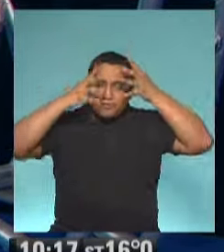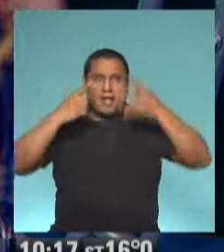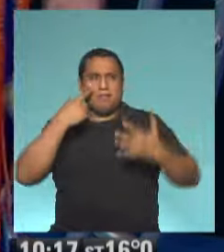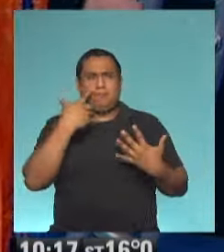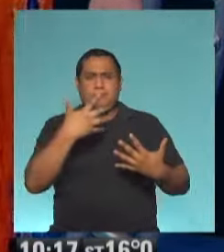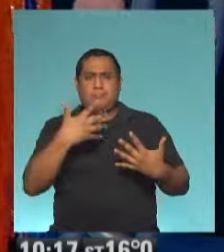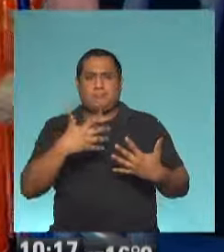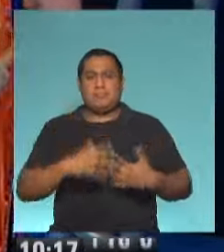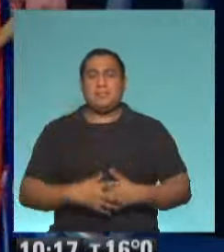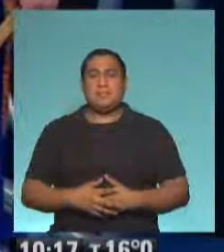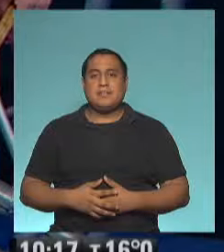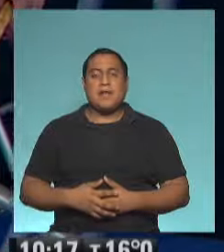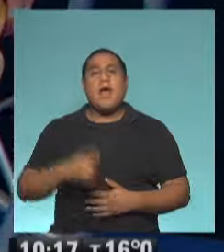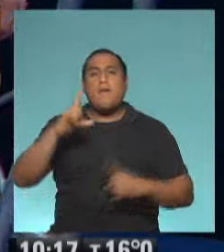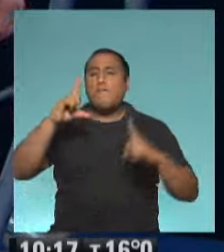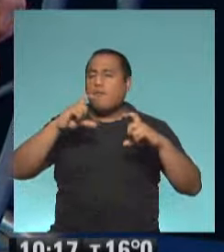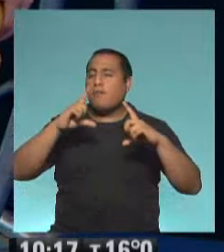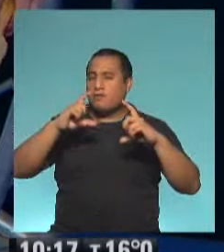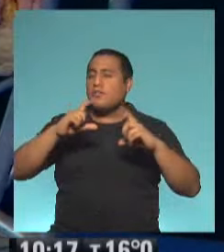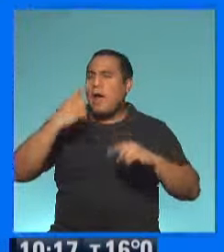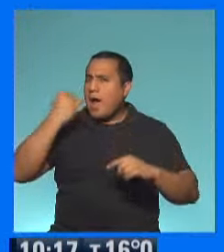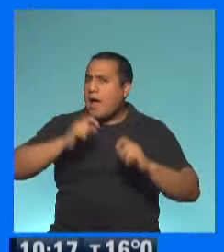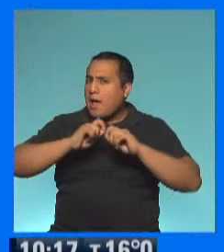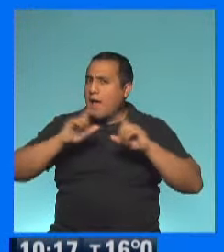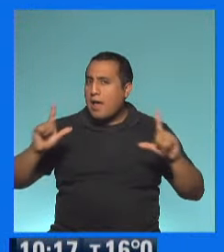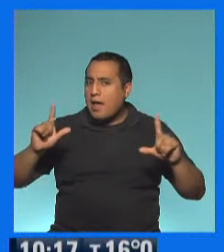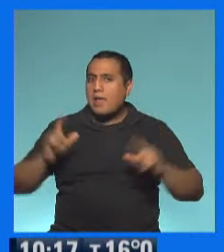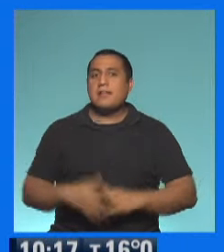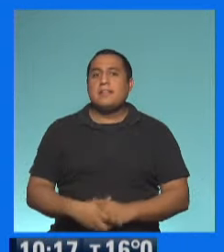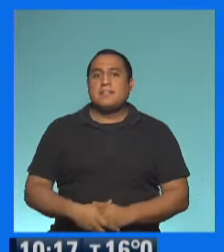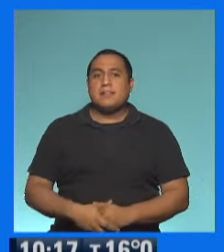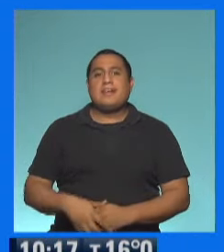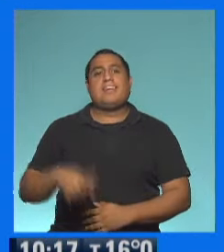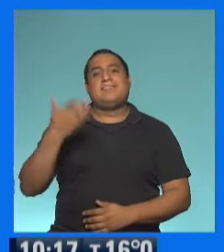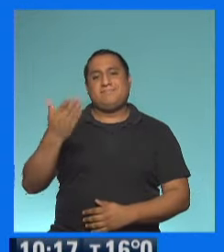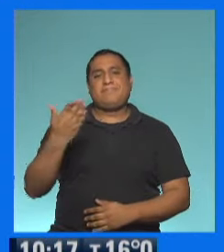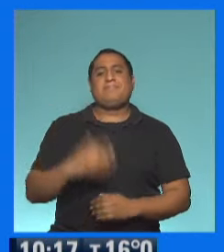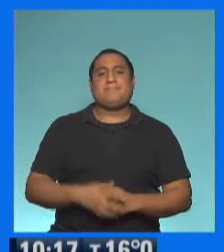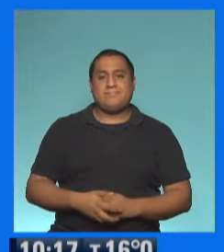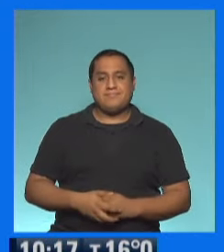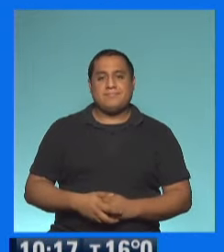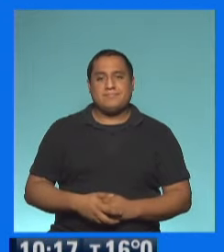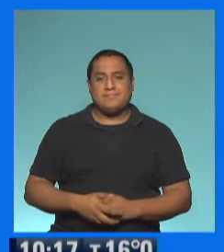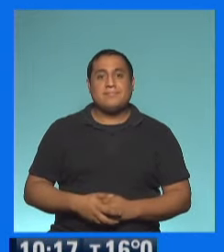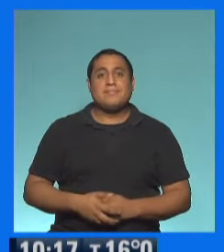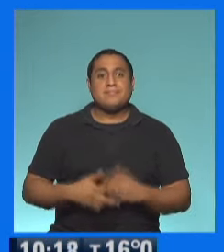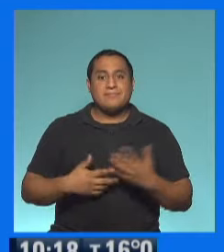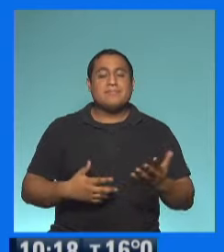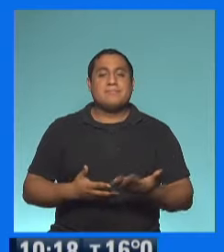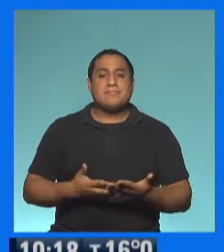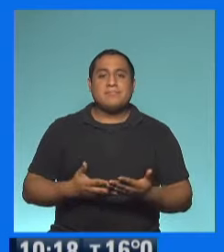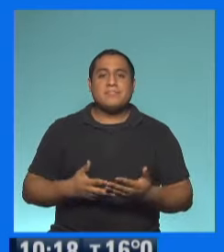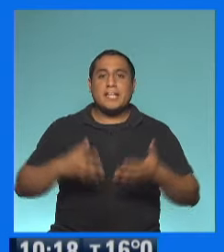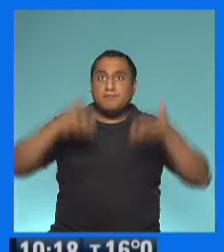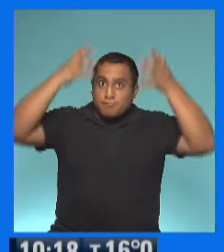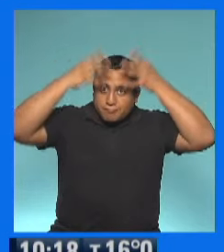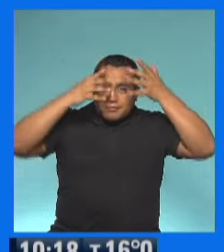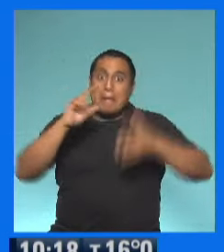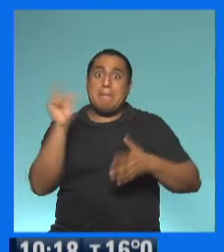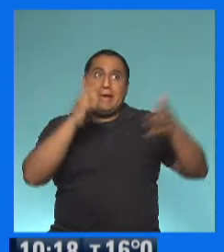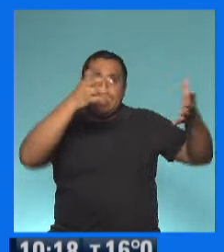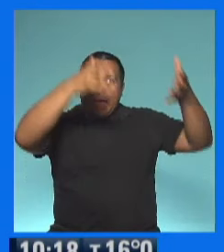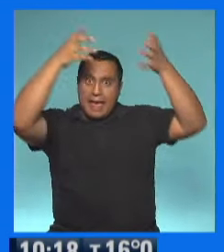Luca? ¡Tenemos la foto! A ver si tenemos la foto esa. A ver esa foto. Ahí está. Ahí está. Gracias, sí, Luca, por prestarme el sombrero. Mira,